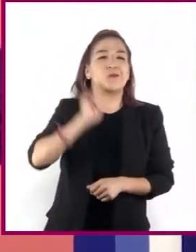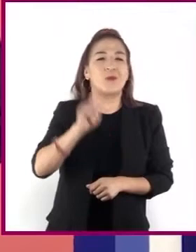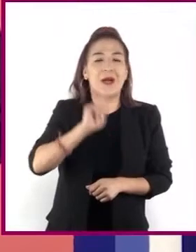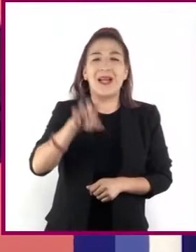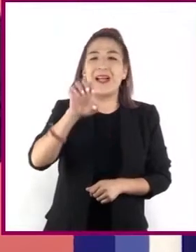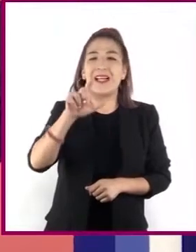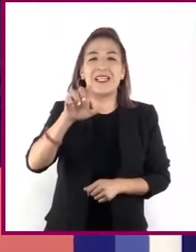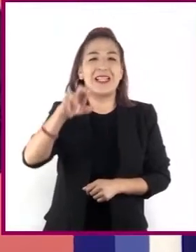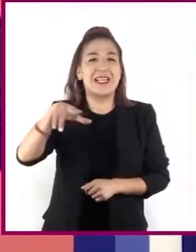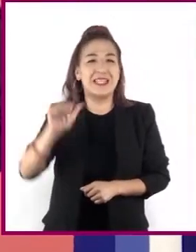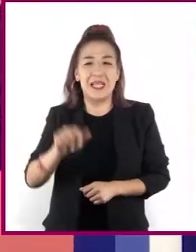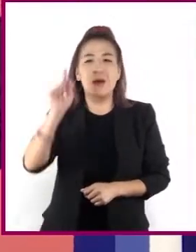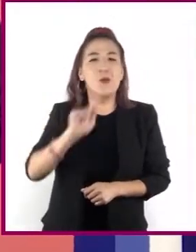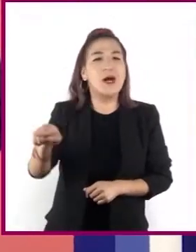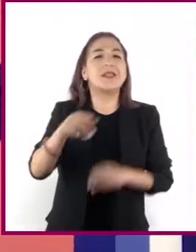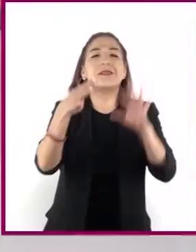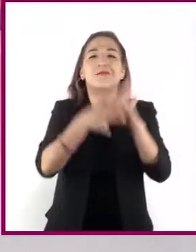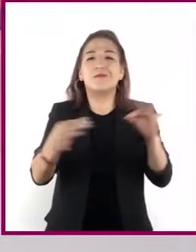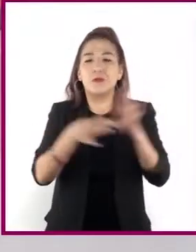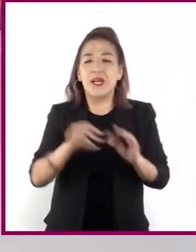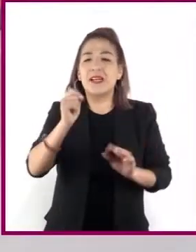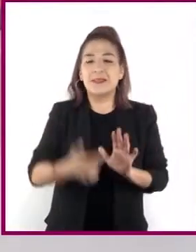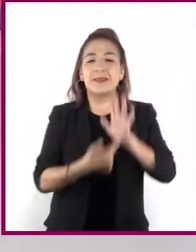una explicación más concreta.